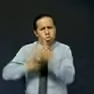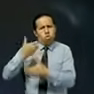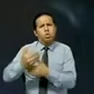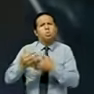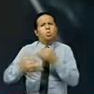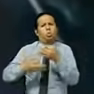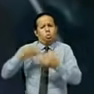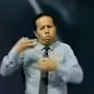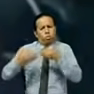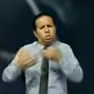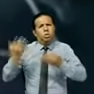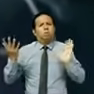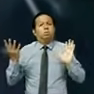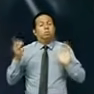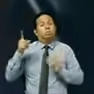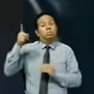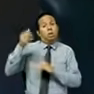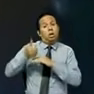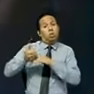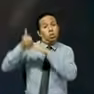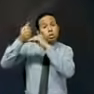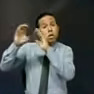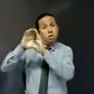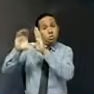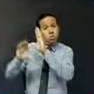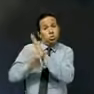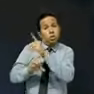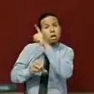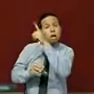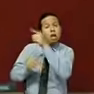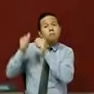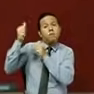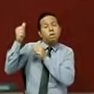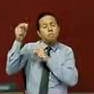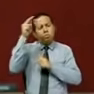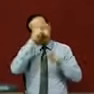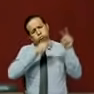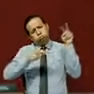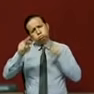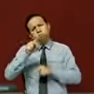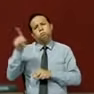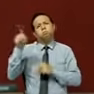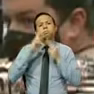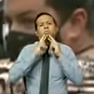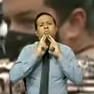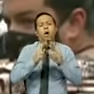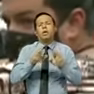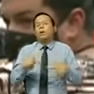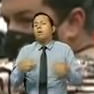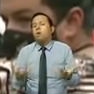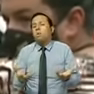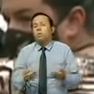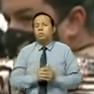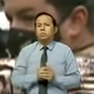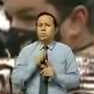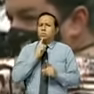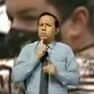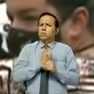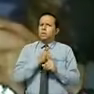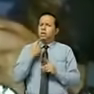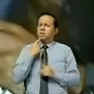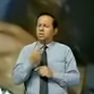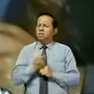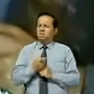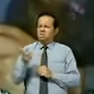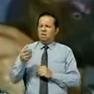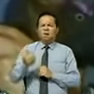Corte Constitucional quien deberá dirimir estos fallos contradictorios. Para Guarderas, la sentencia de la Corte Provincial se excedió en lo solicitado,